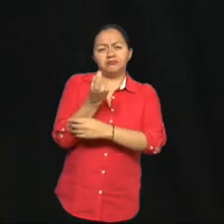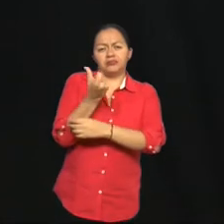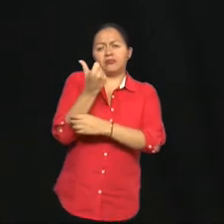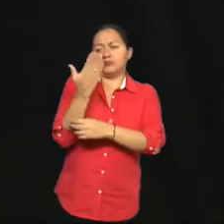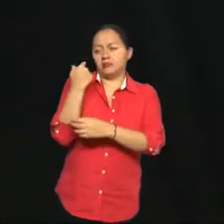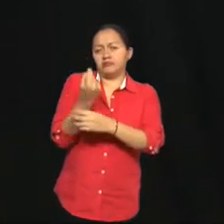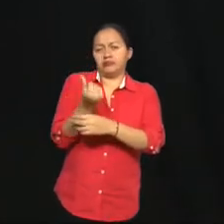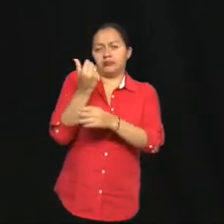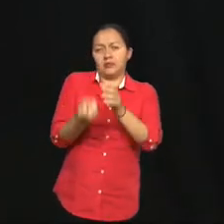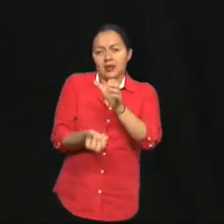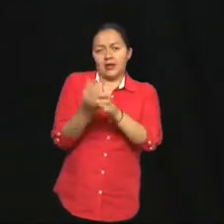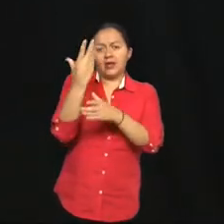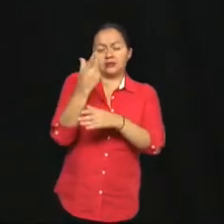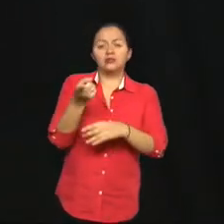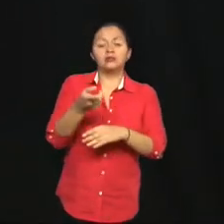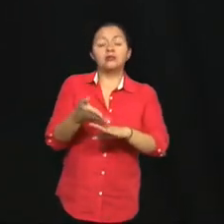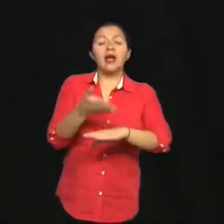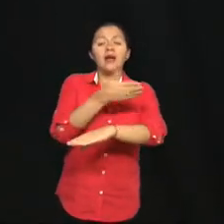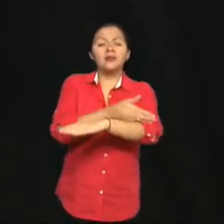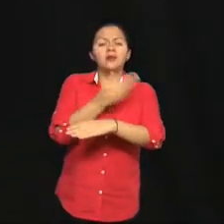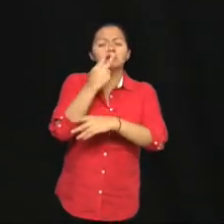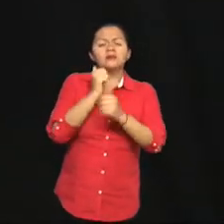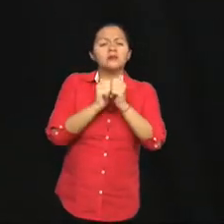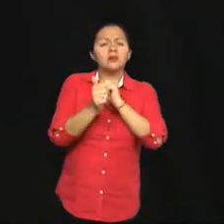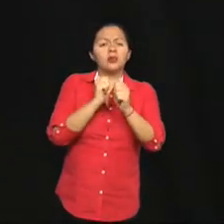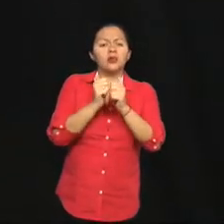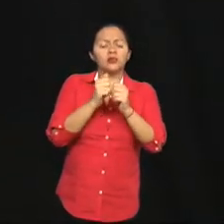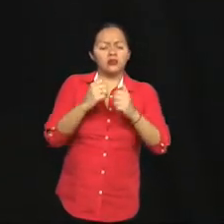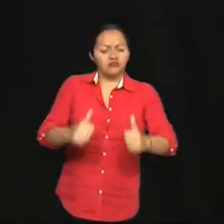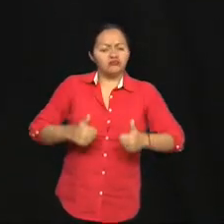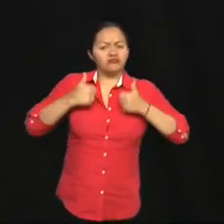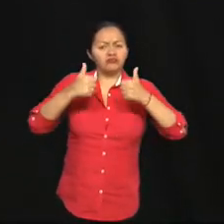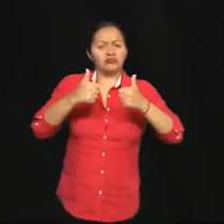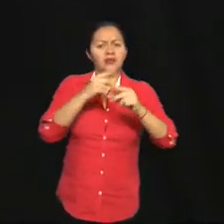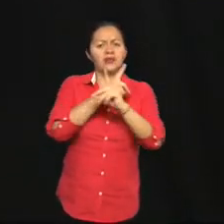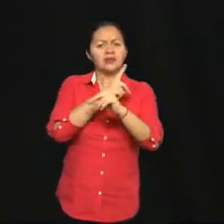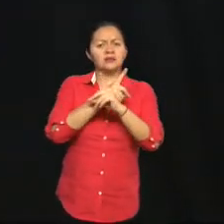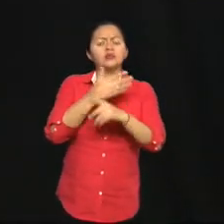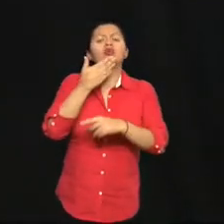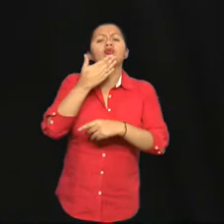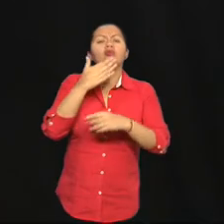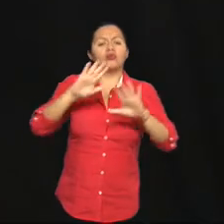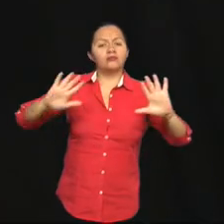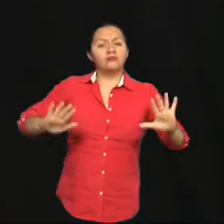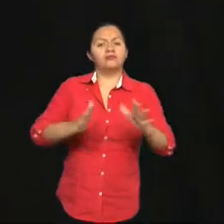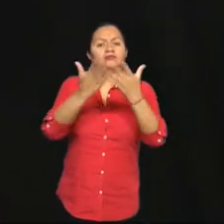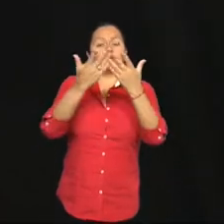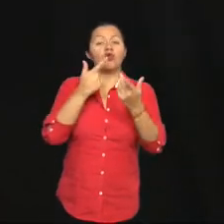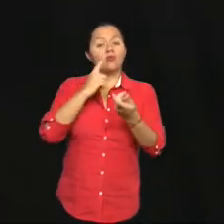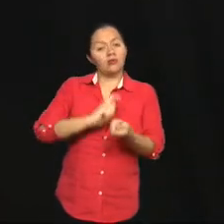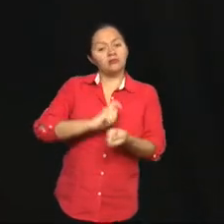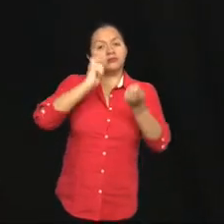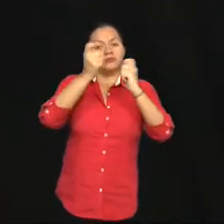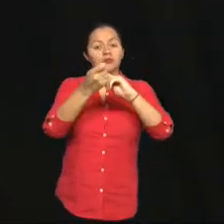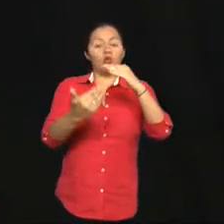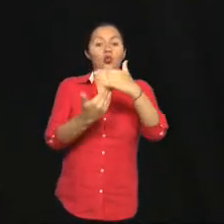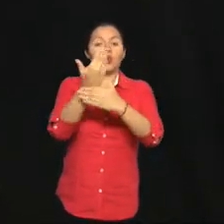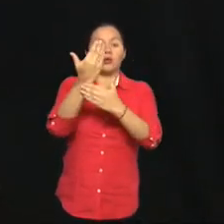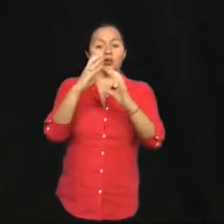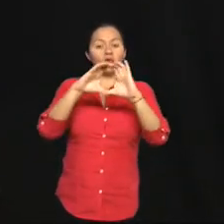creación. ¿Qué pasaba antes con el deporte de alto rendimiento para personas con discapacidad? ¿Cómo se ha venido impulsando? ¿Qué giro pudieron dar ustedes con la creación del